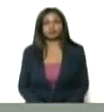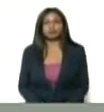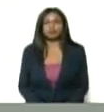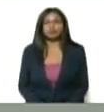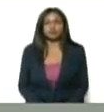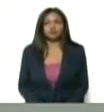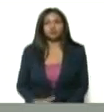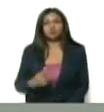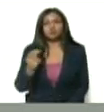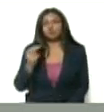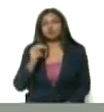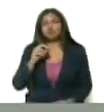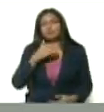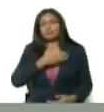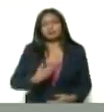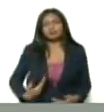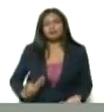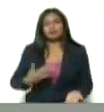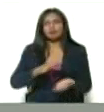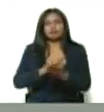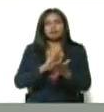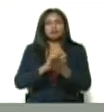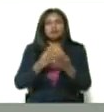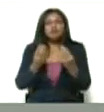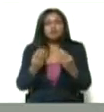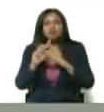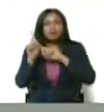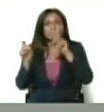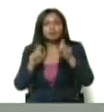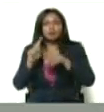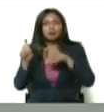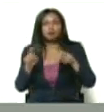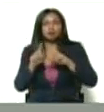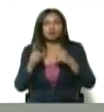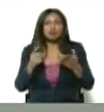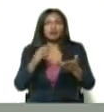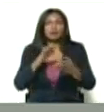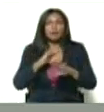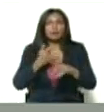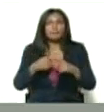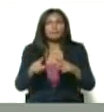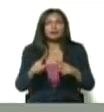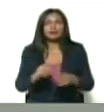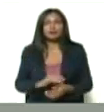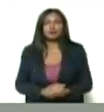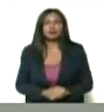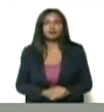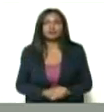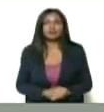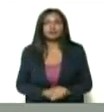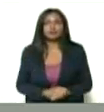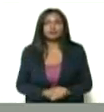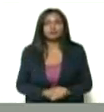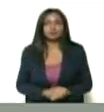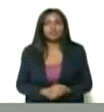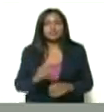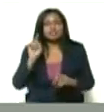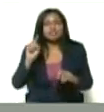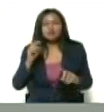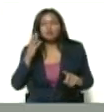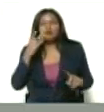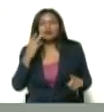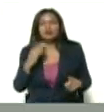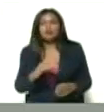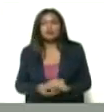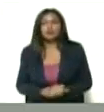No, presidente, evidentemente hay muchas preguntas, muchas interrogantes, bueno, que se hace la gente, pues, y que uno necesariamente